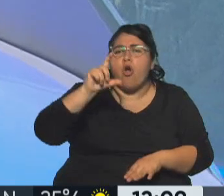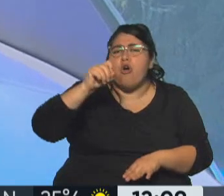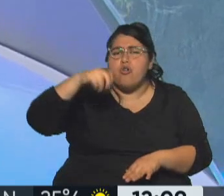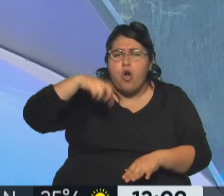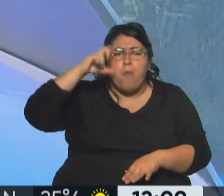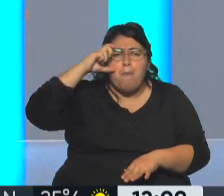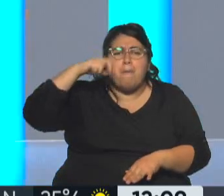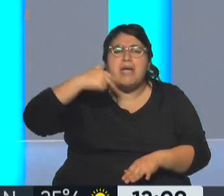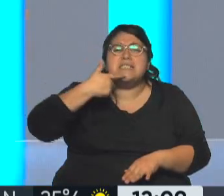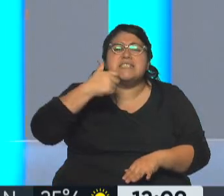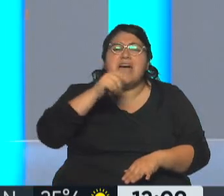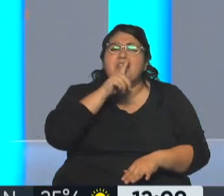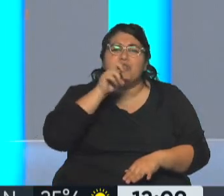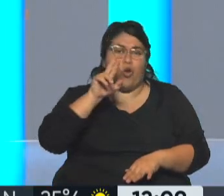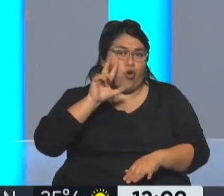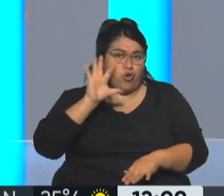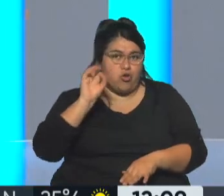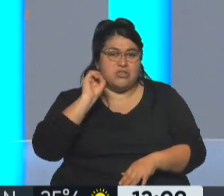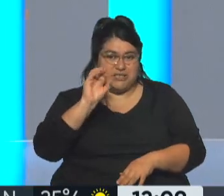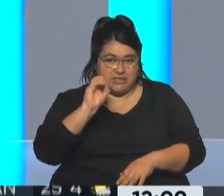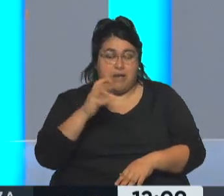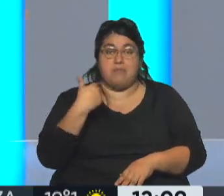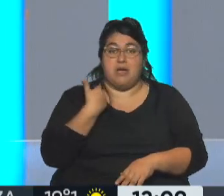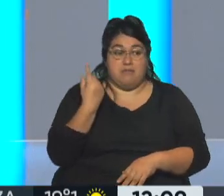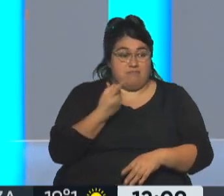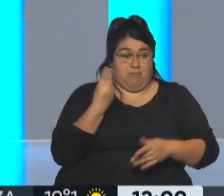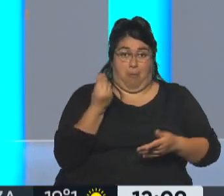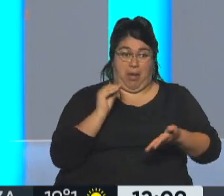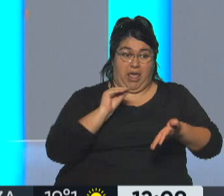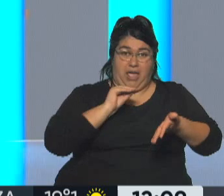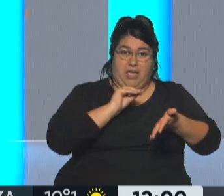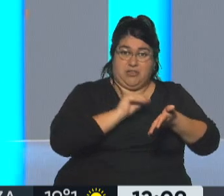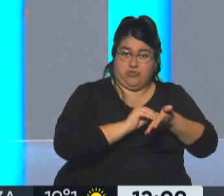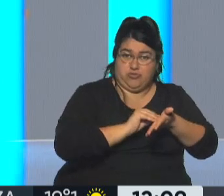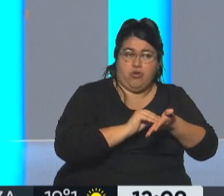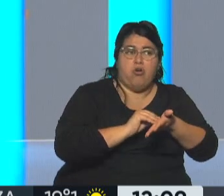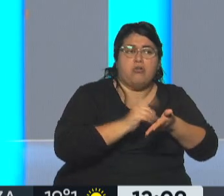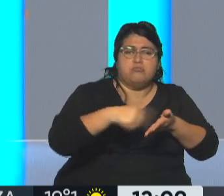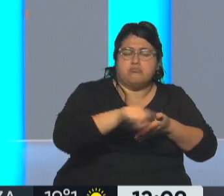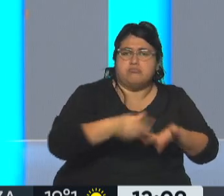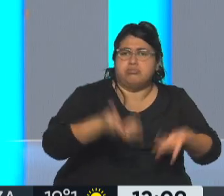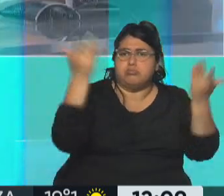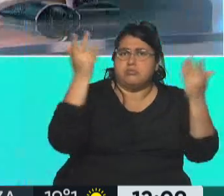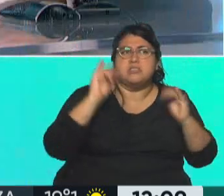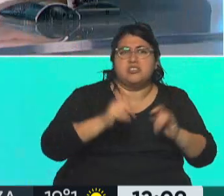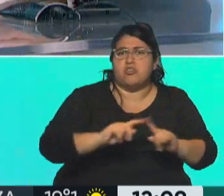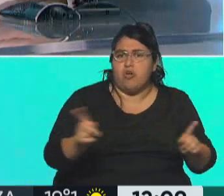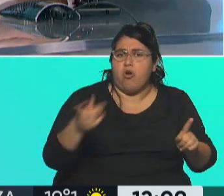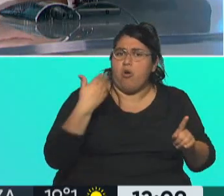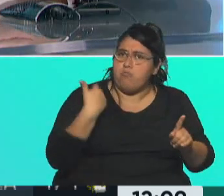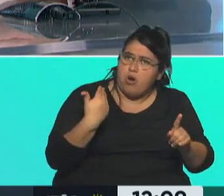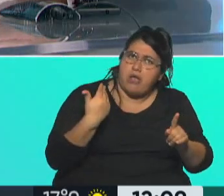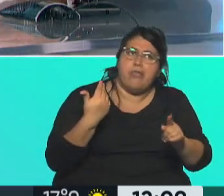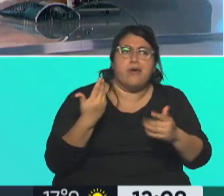precios no porque cuando cuando se trata de de traducirlo en precio nadie nadie se pregunta Bueno este corresponde estoy en condiciones